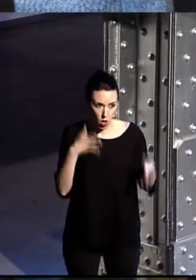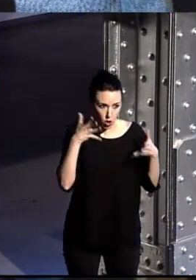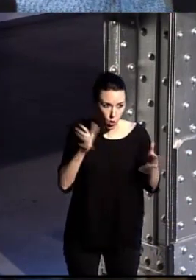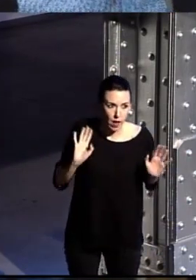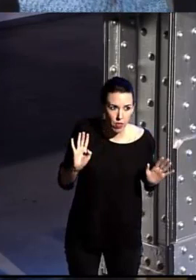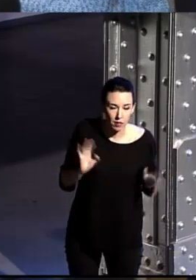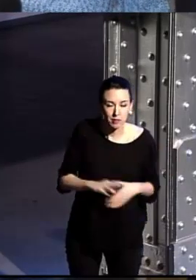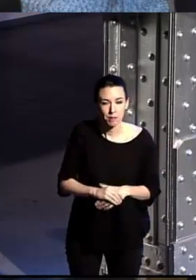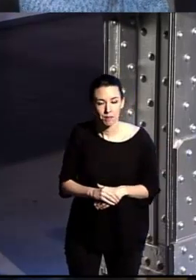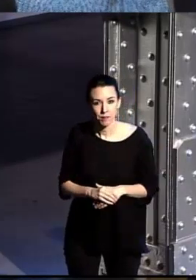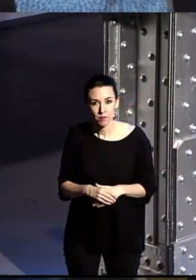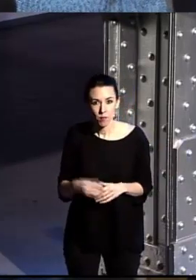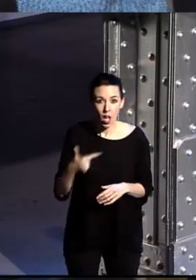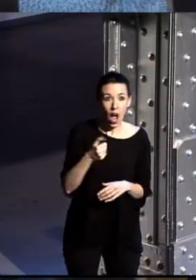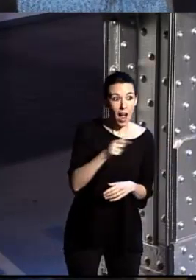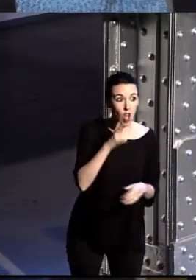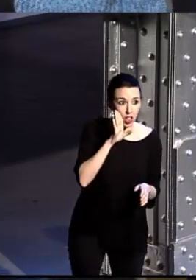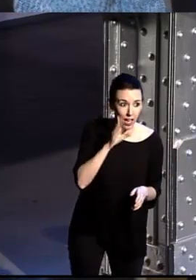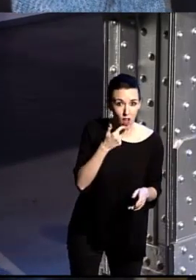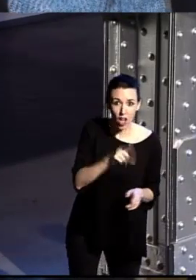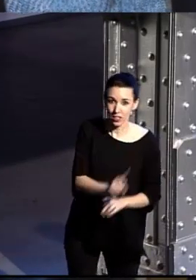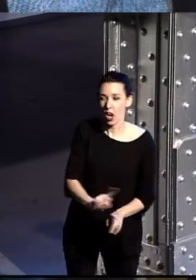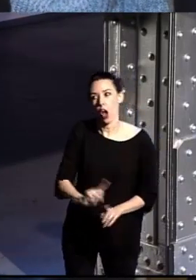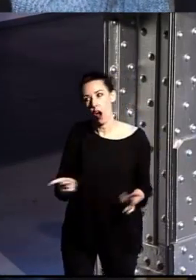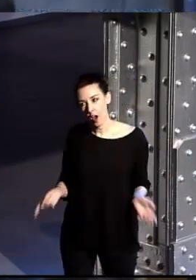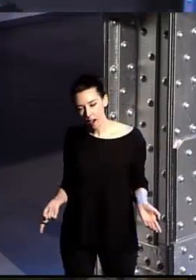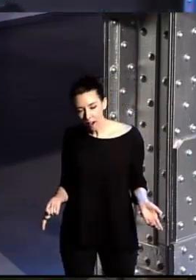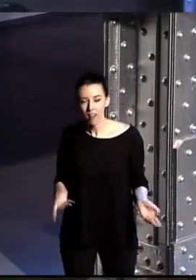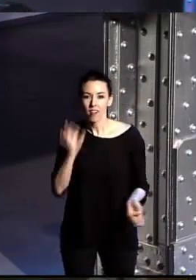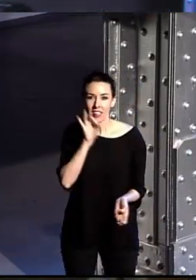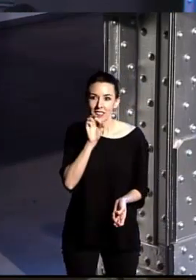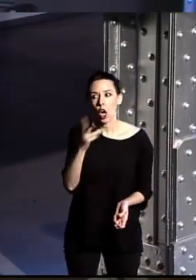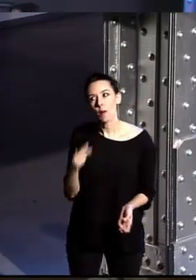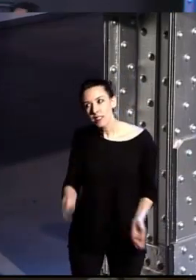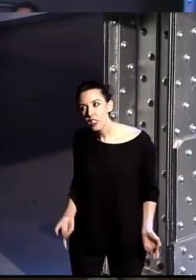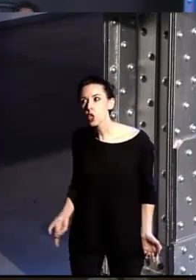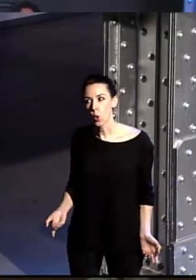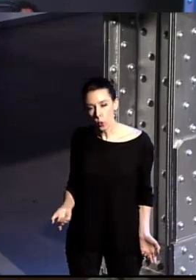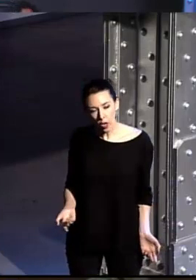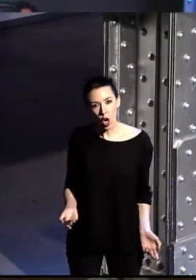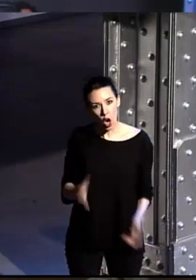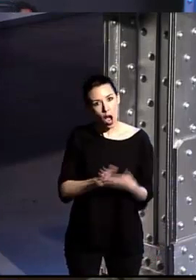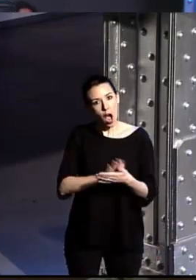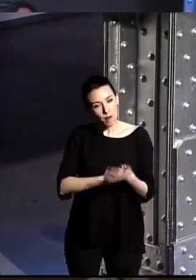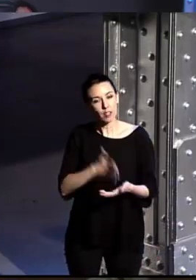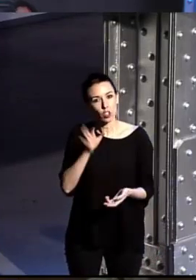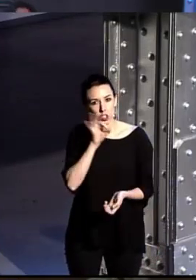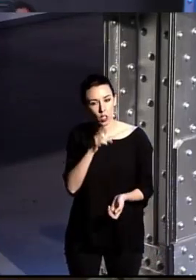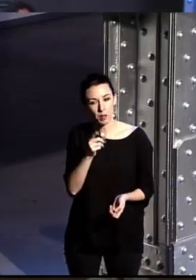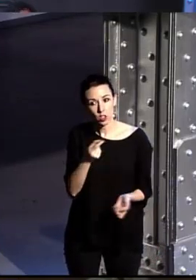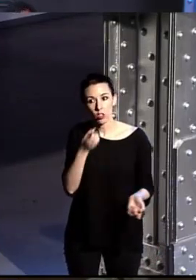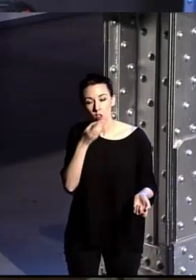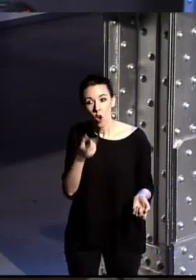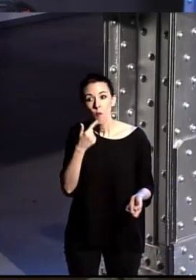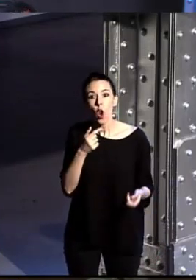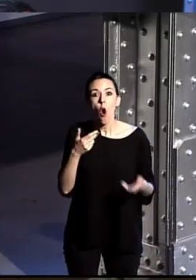sugerencias. Claro. Sí. Galdós. No, del siglo XXI. Ya. Estamos hablando del siglo XXI. Sería ¿Los